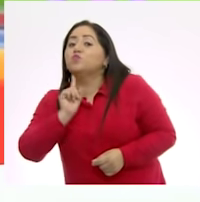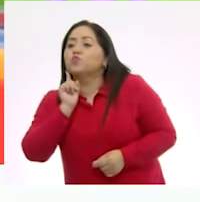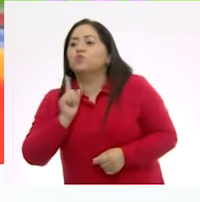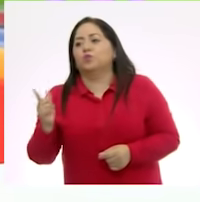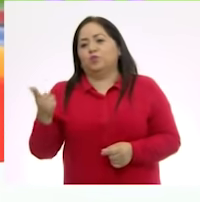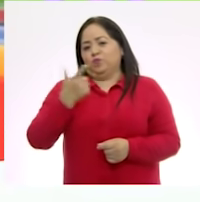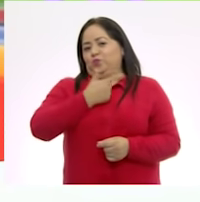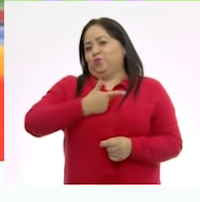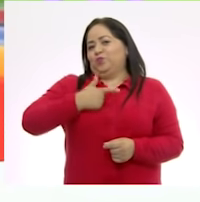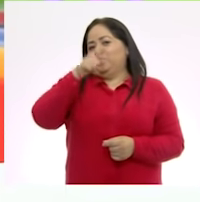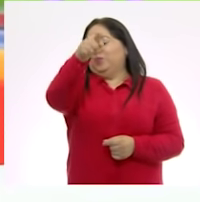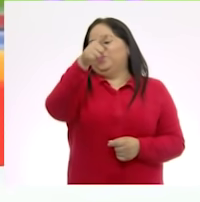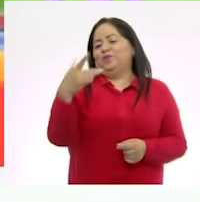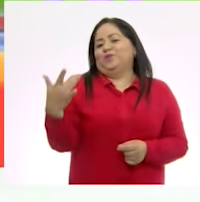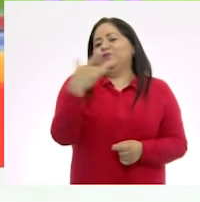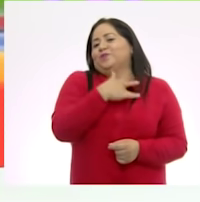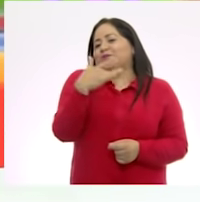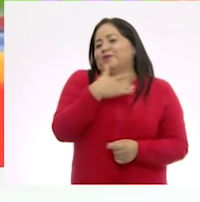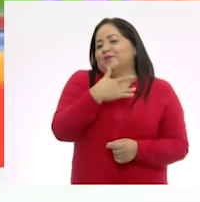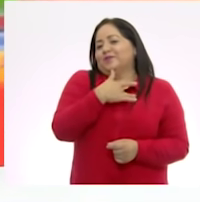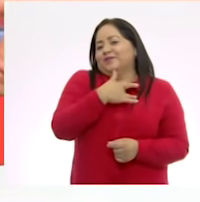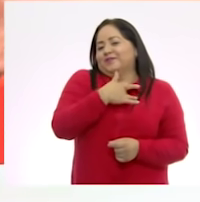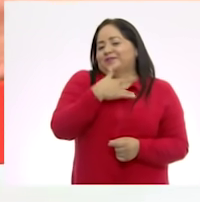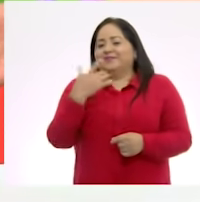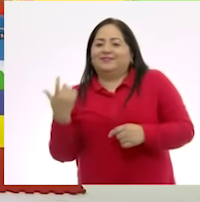le gusta tu corazón.